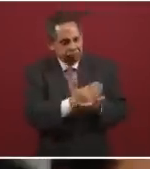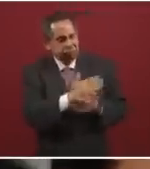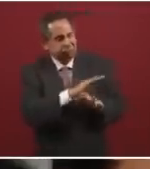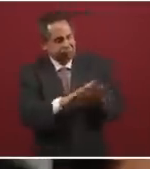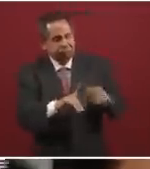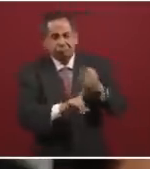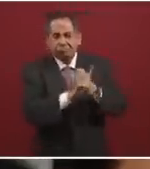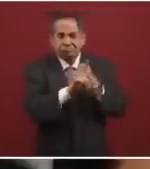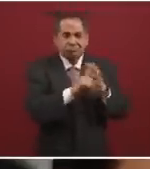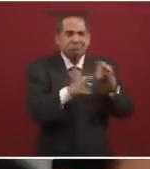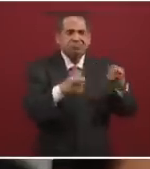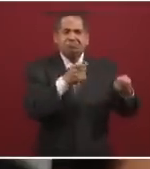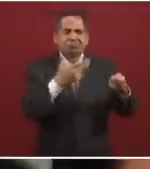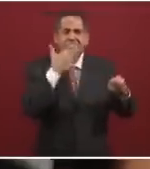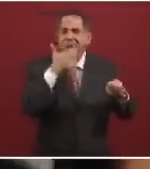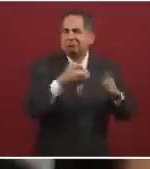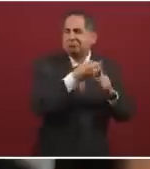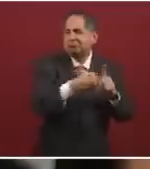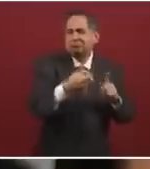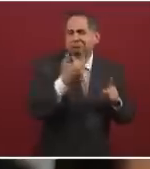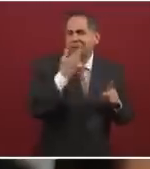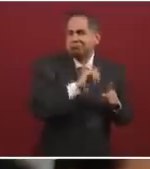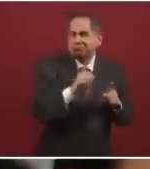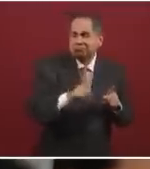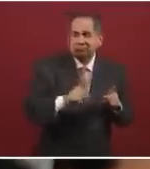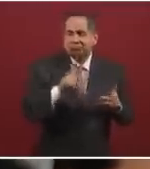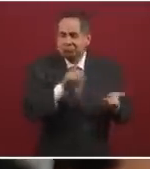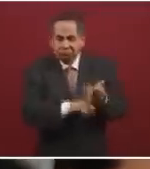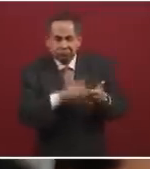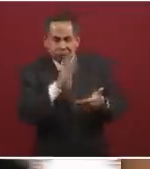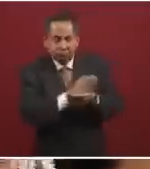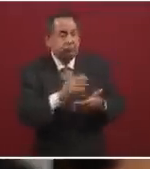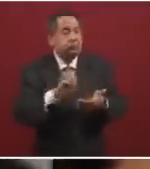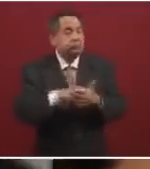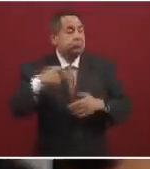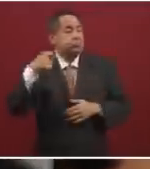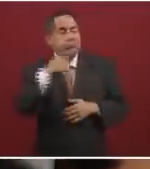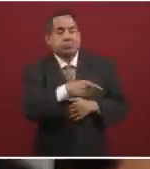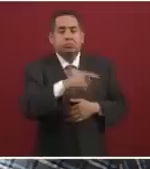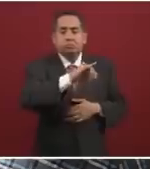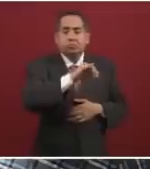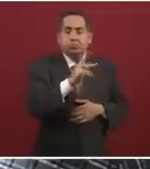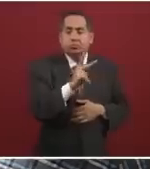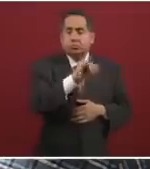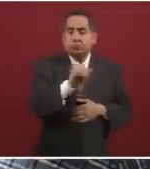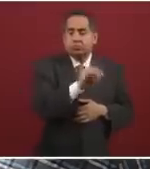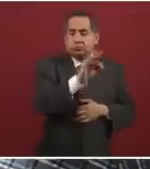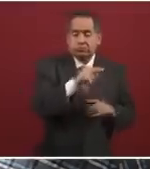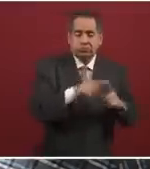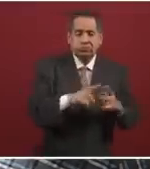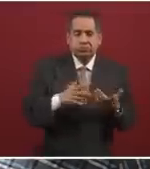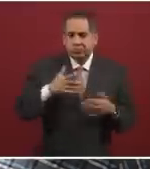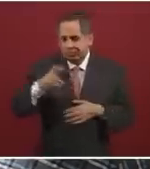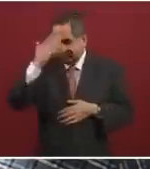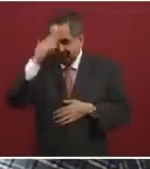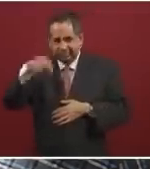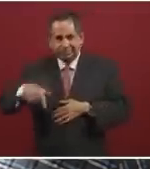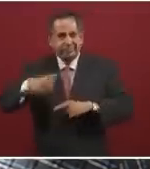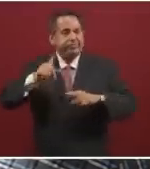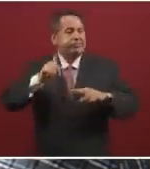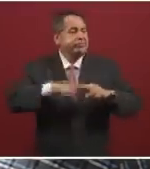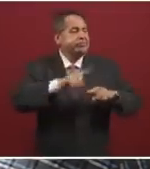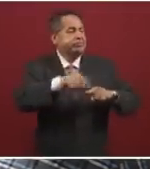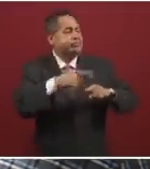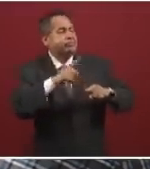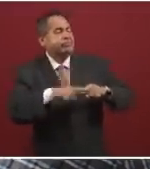el desequilibrio entre los poderes. Hemos señalado al Poder Judicial, aquí se mencionó el quién es quién, pero